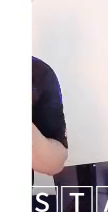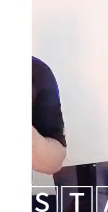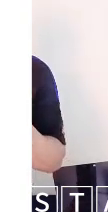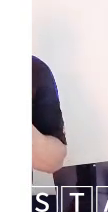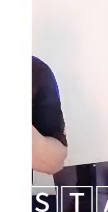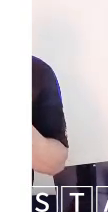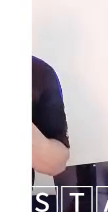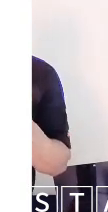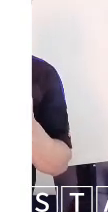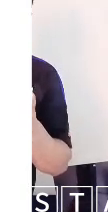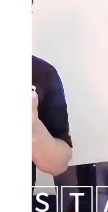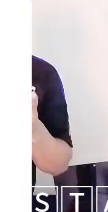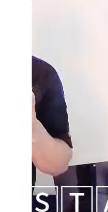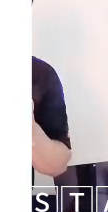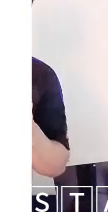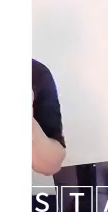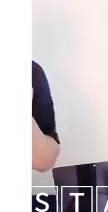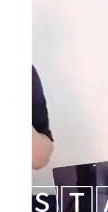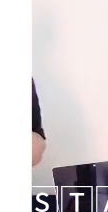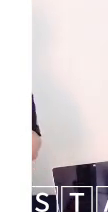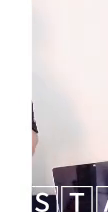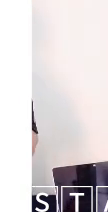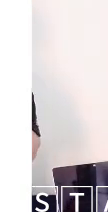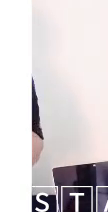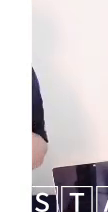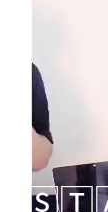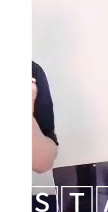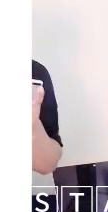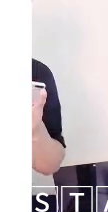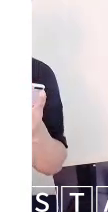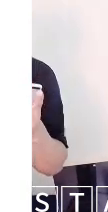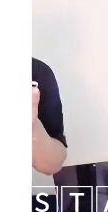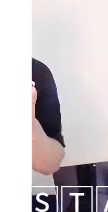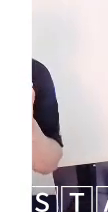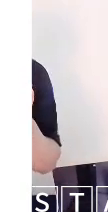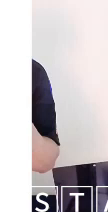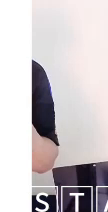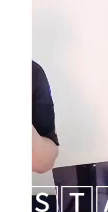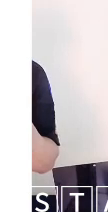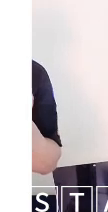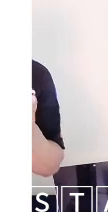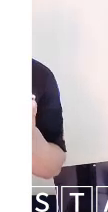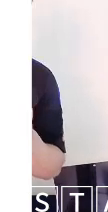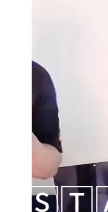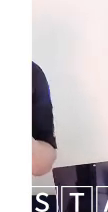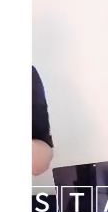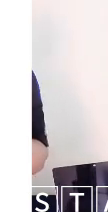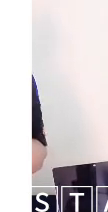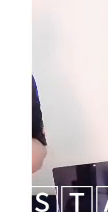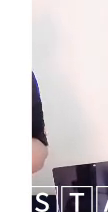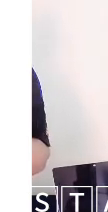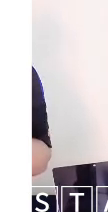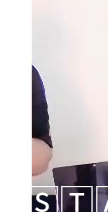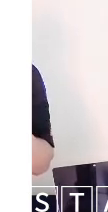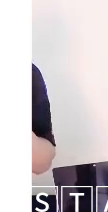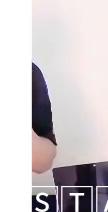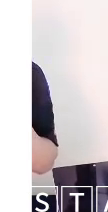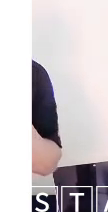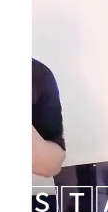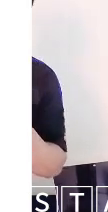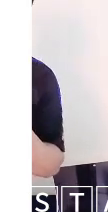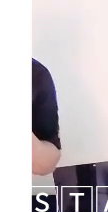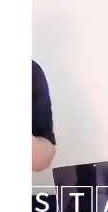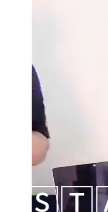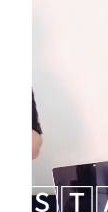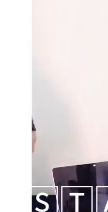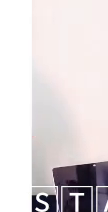26 de febrero se va a llevar a cabo la concentración llamado Concentración Rosa en el Zócalo